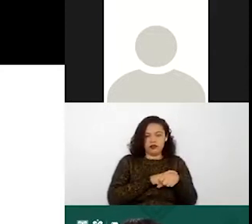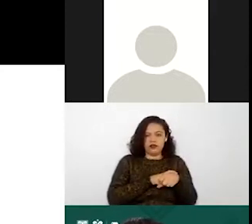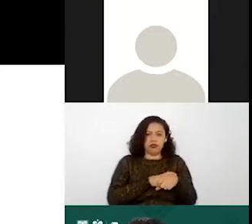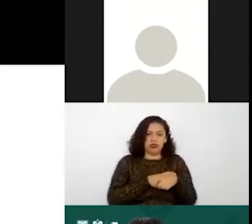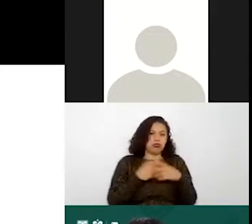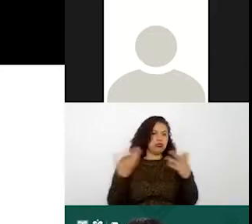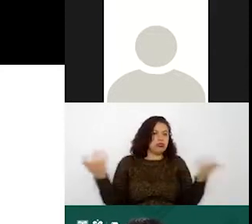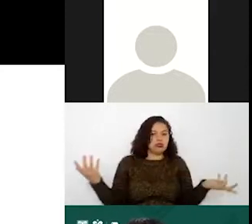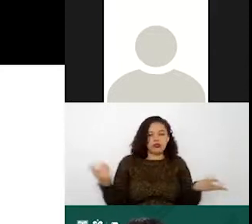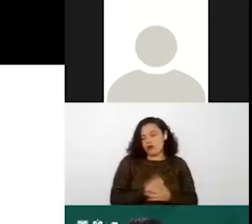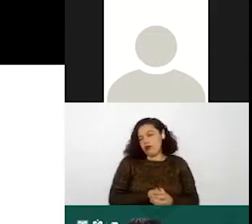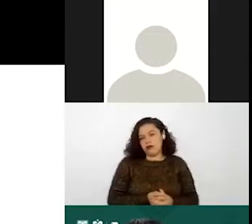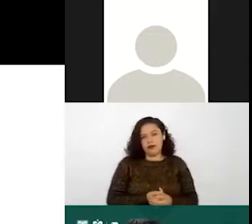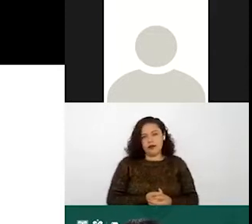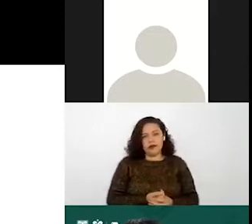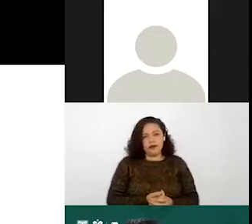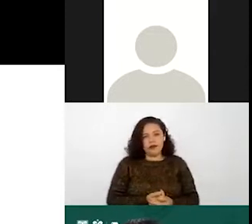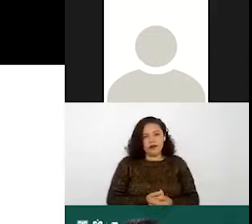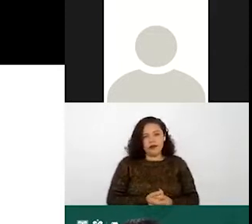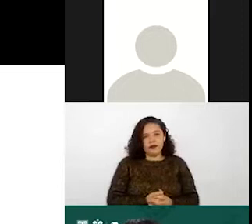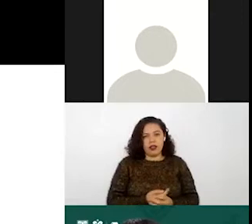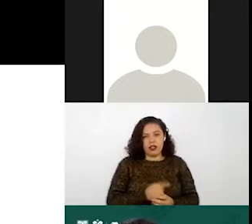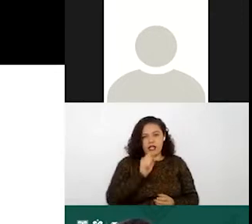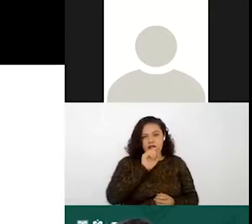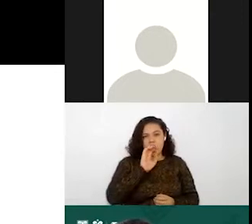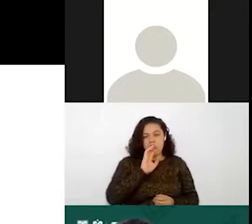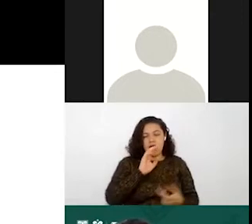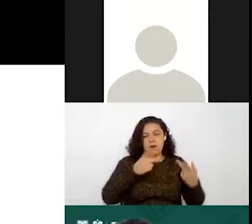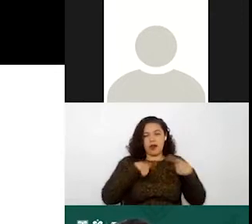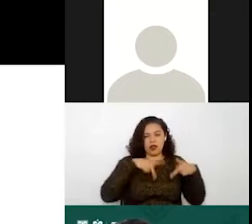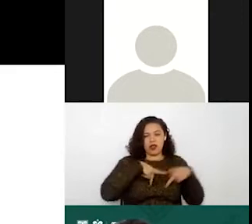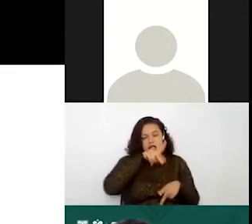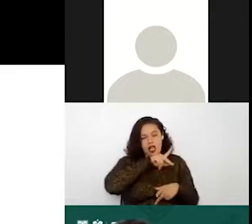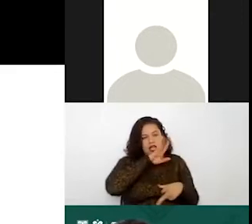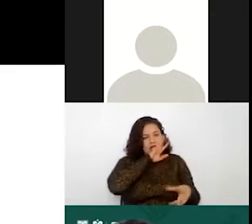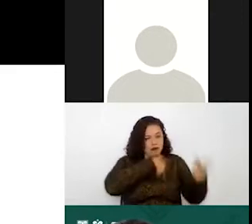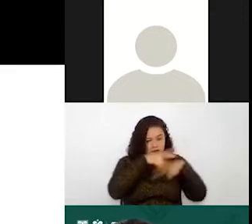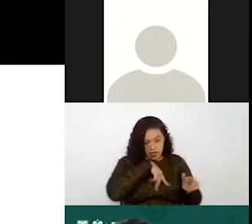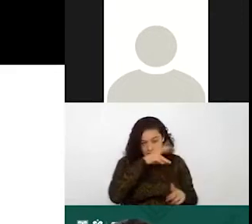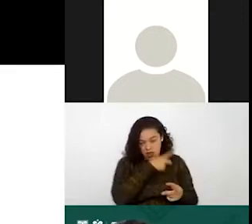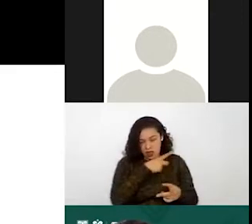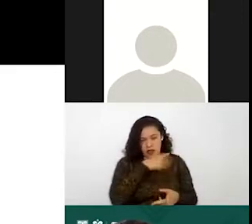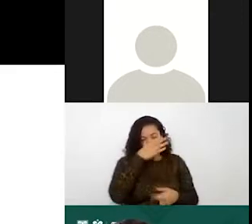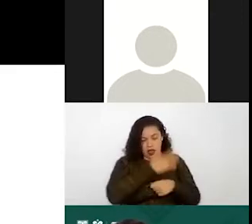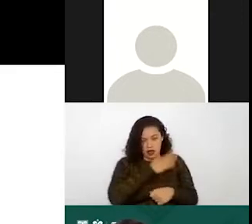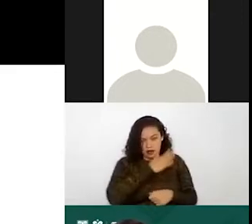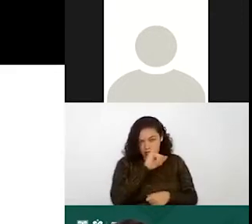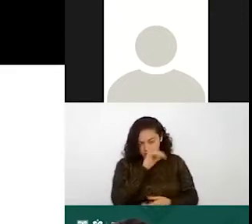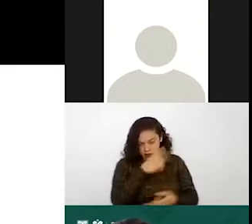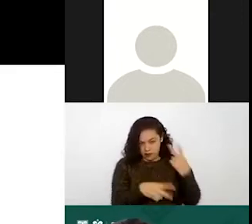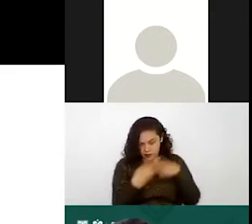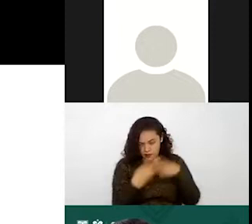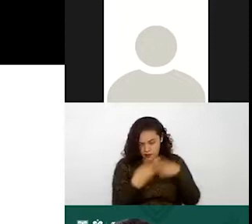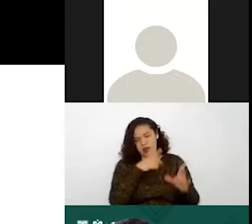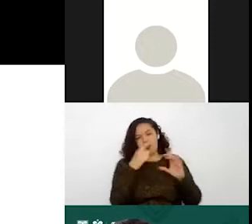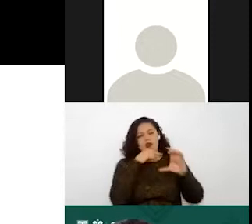se solicita que confirmen todos los asistentes de la forma en que sean si es por correo electrónico deberán haber